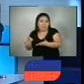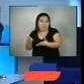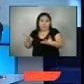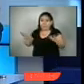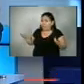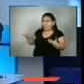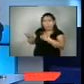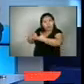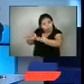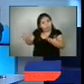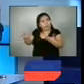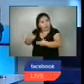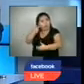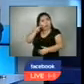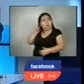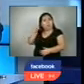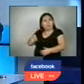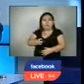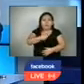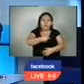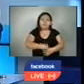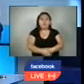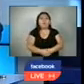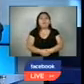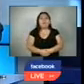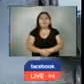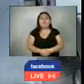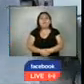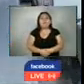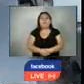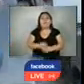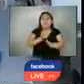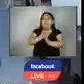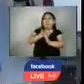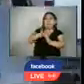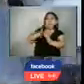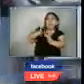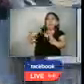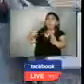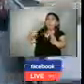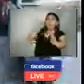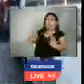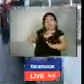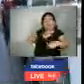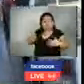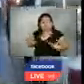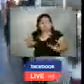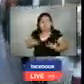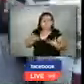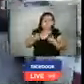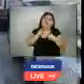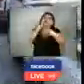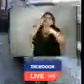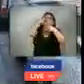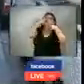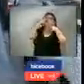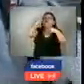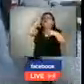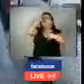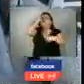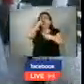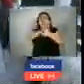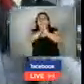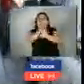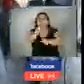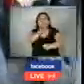afluencia fue masiva. Veamos los detalles. Una larga fila de personas esperaban turno para realizarse la prueba del COVID-19.